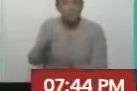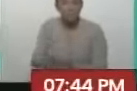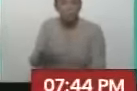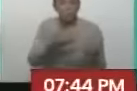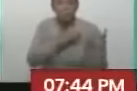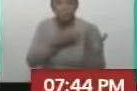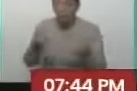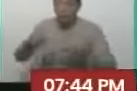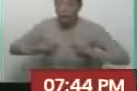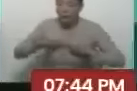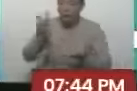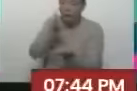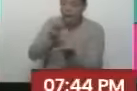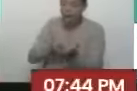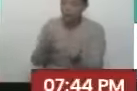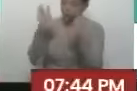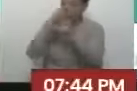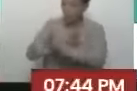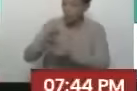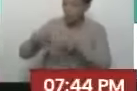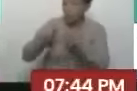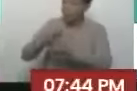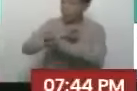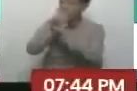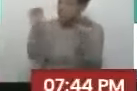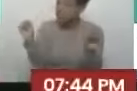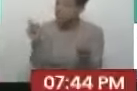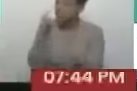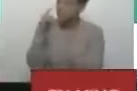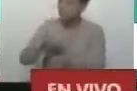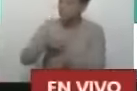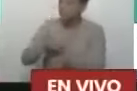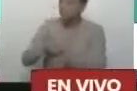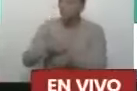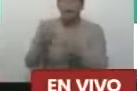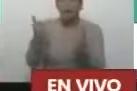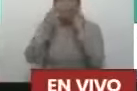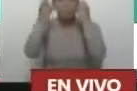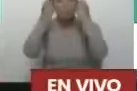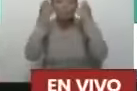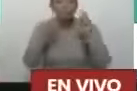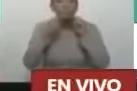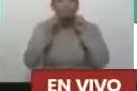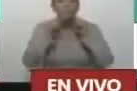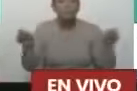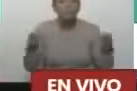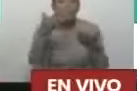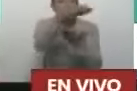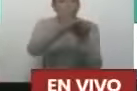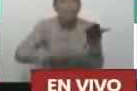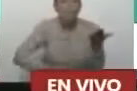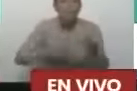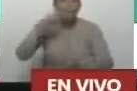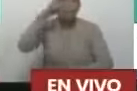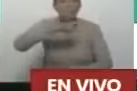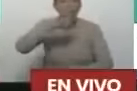él hoy en la noche mañana en la mañana y mañana hago pública la carta